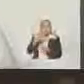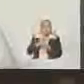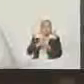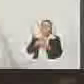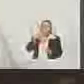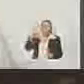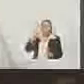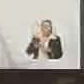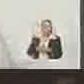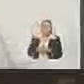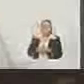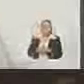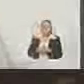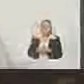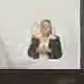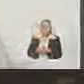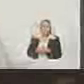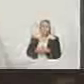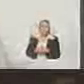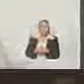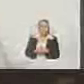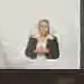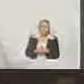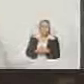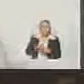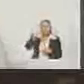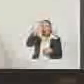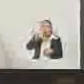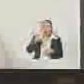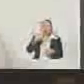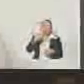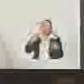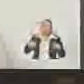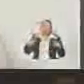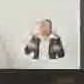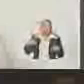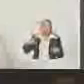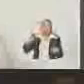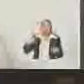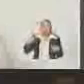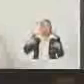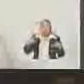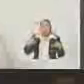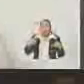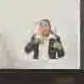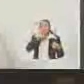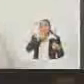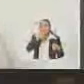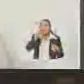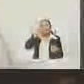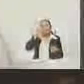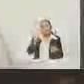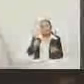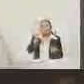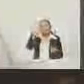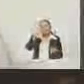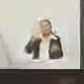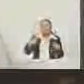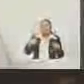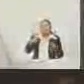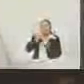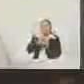toda la capacidad de llevar a los adultos mayores y a las personas con capacidades diferentes, ya que